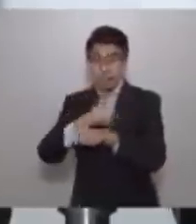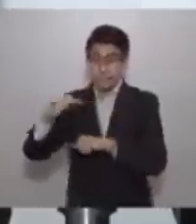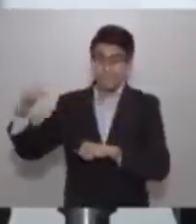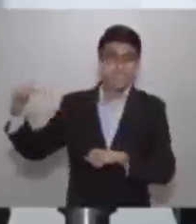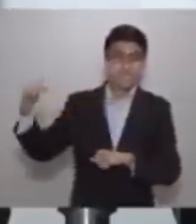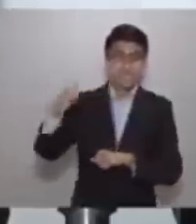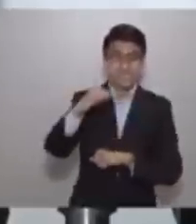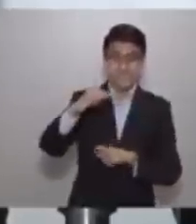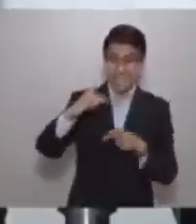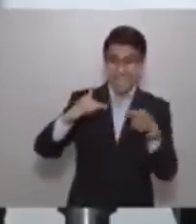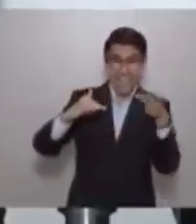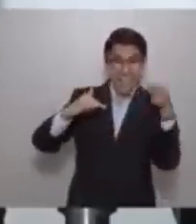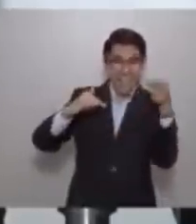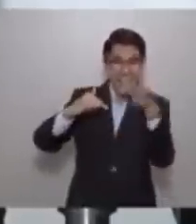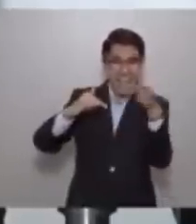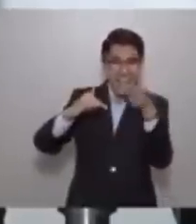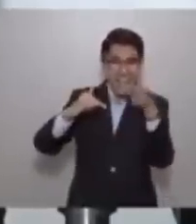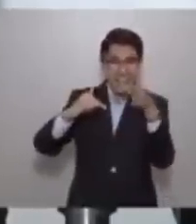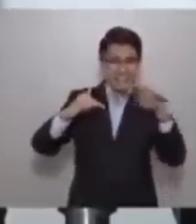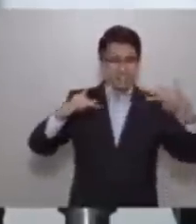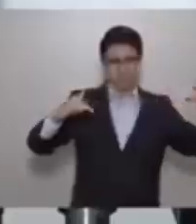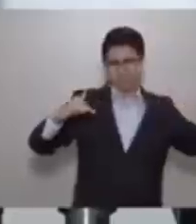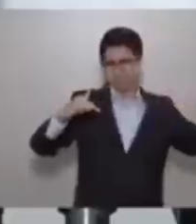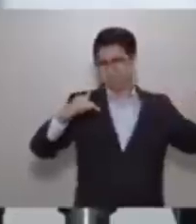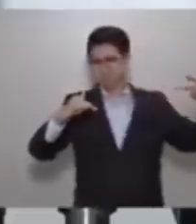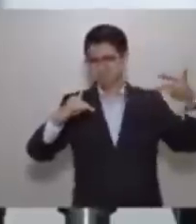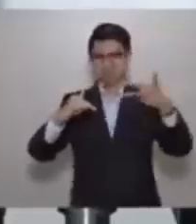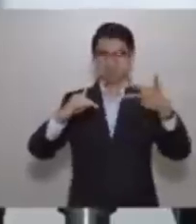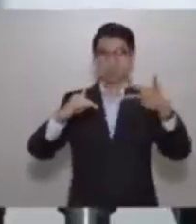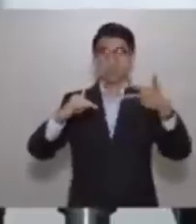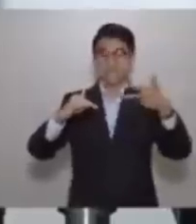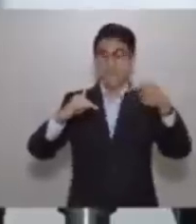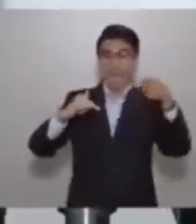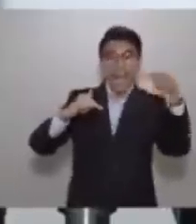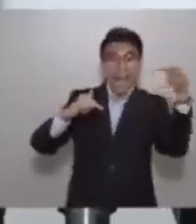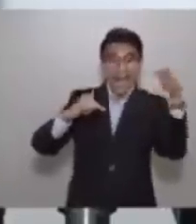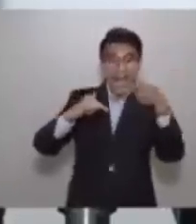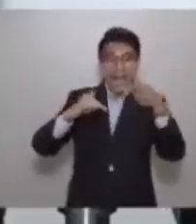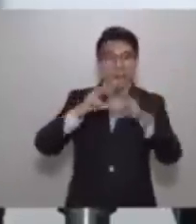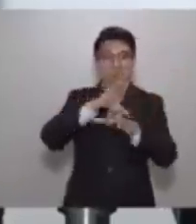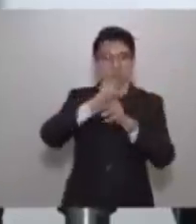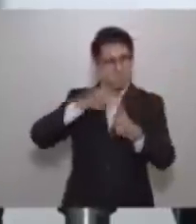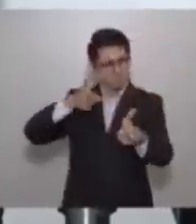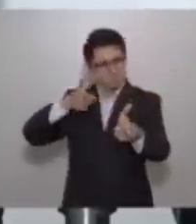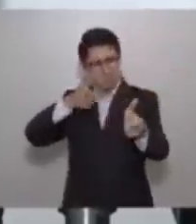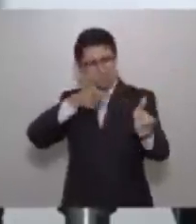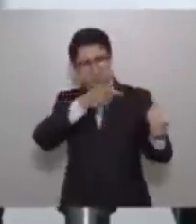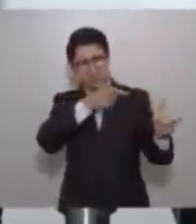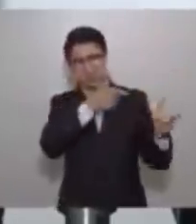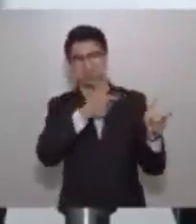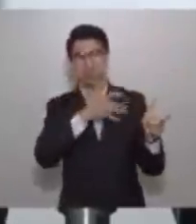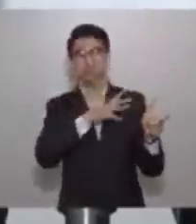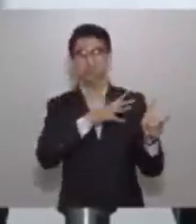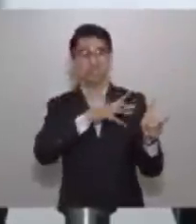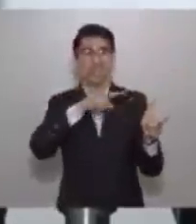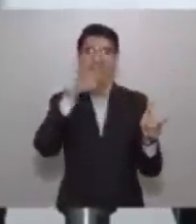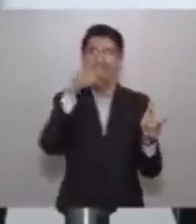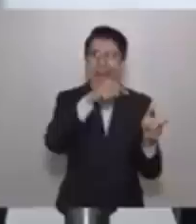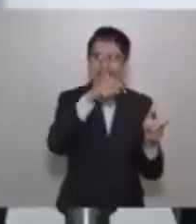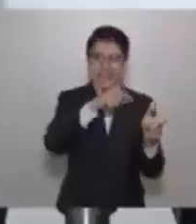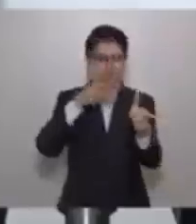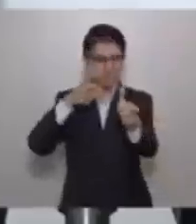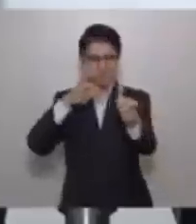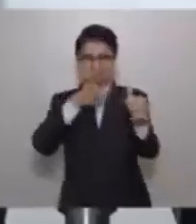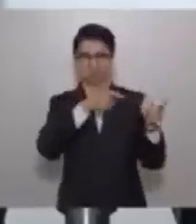que estaban en el vehículo con de apellido Arámbula Piña son los únicos cuerpos sin vida que se encontraron sobre